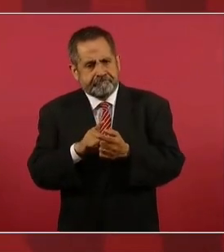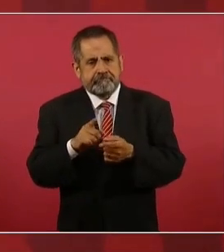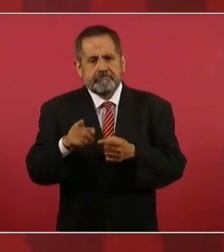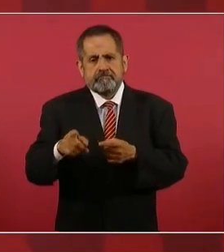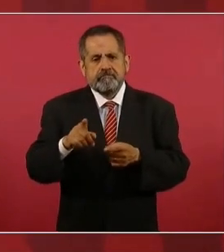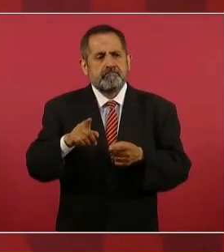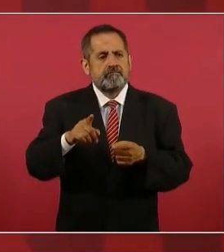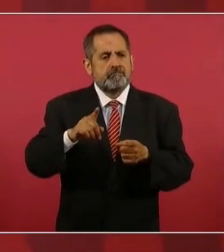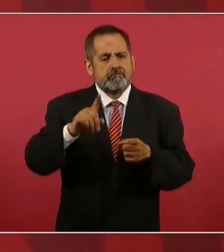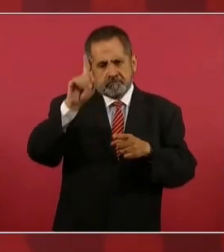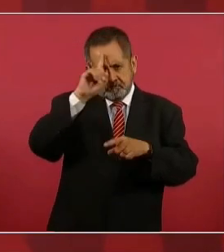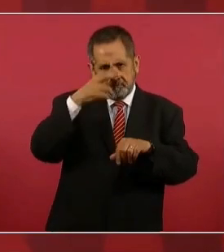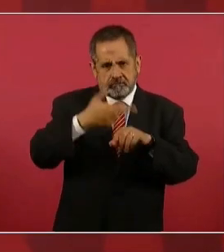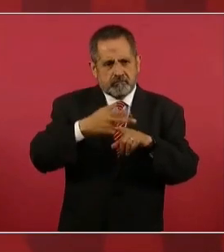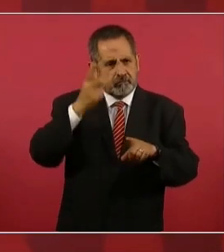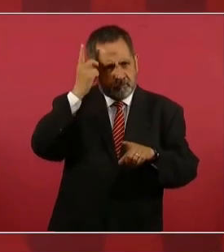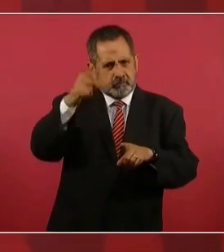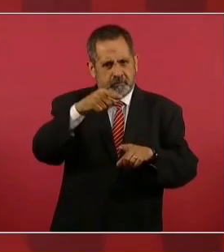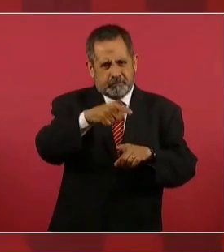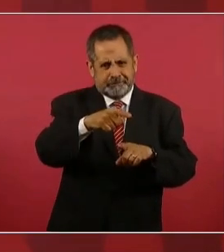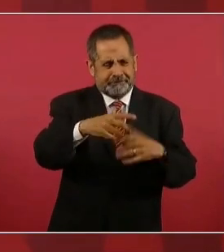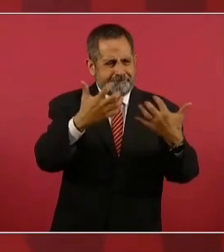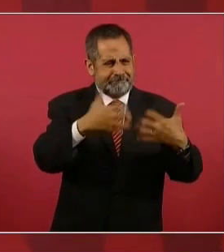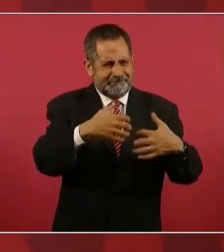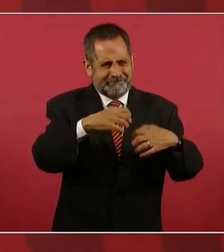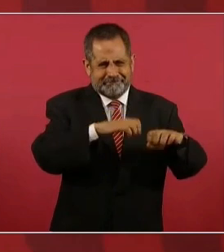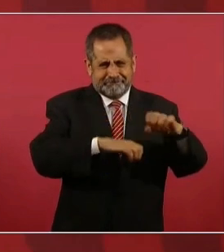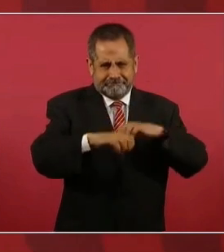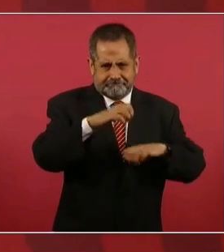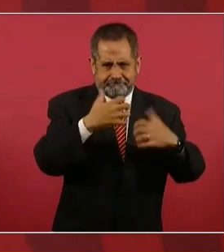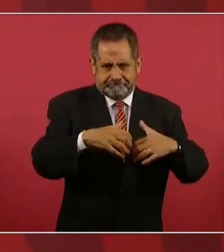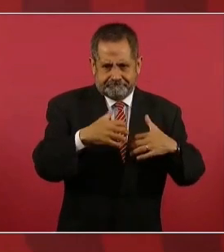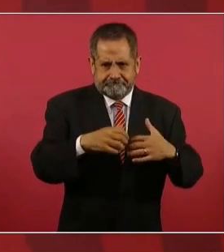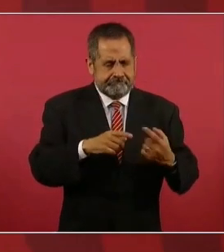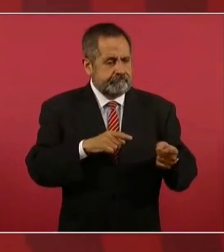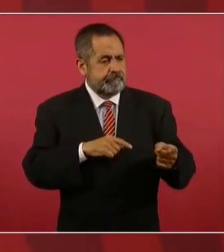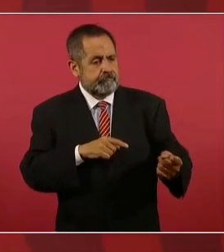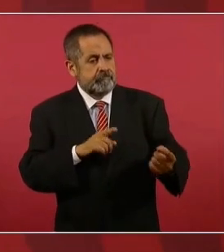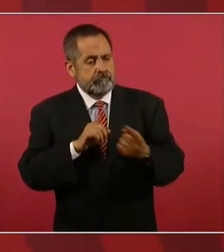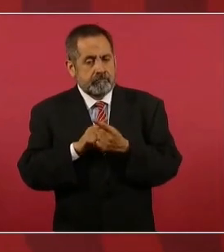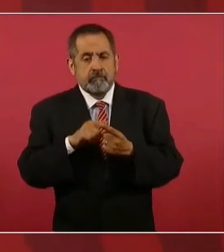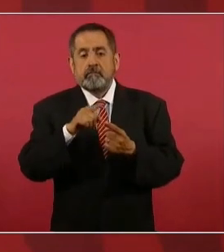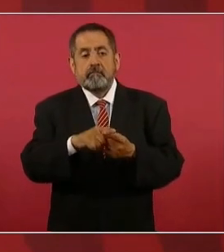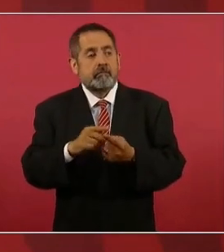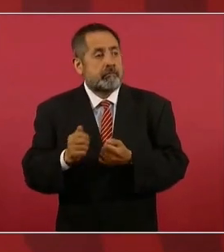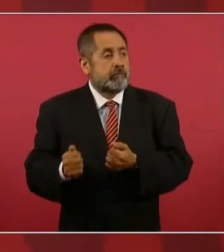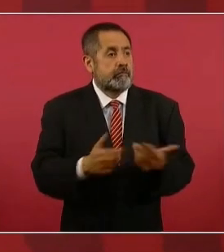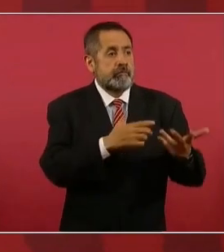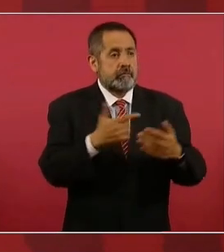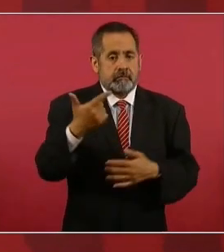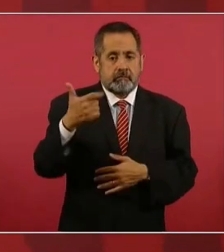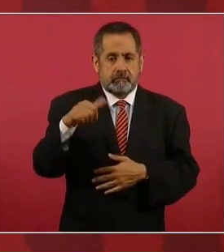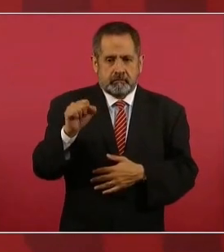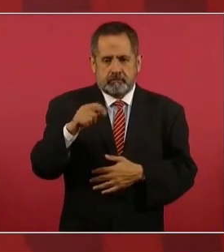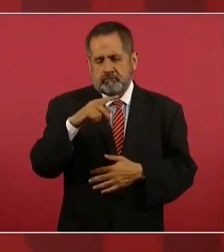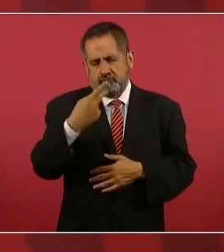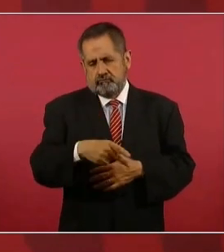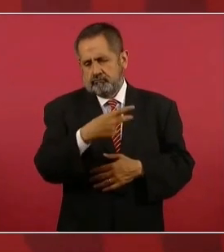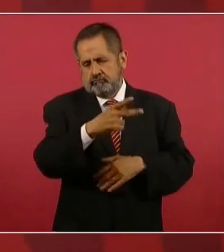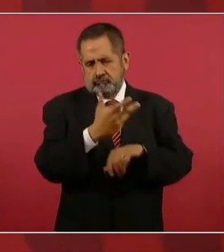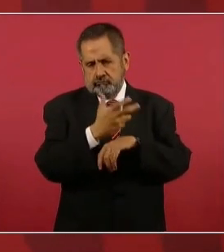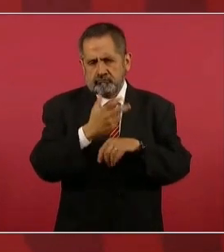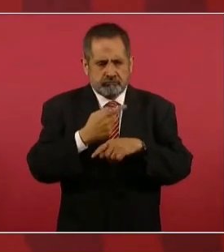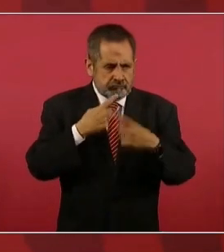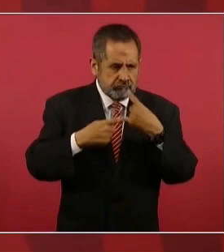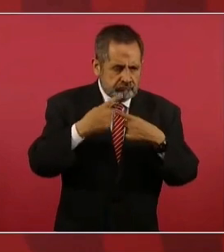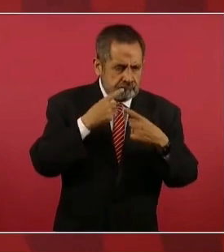consejeros dueños de una de las empresas que distribuye en gas, una empresa estadounidense,